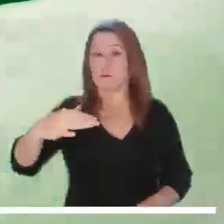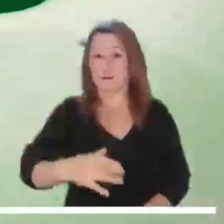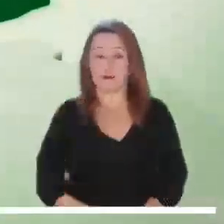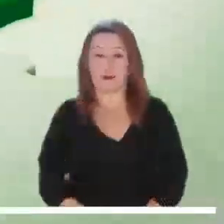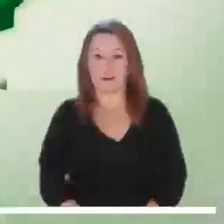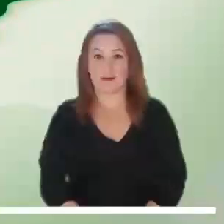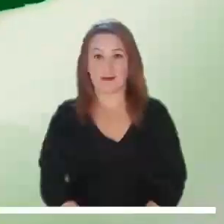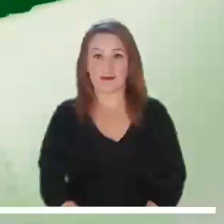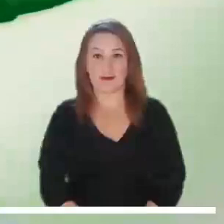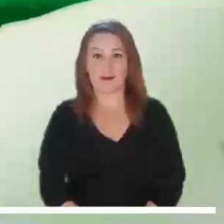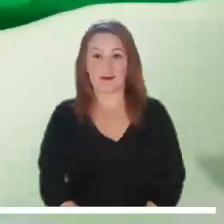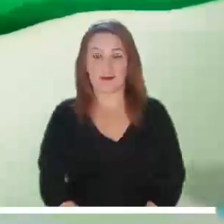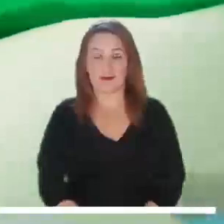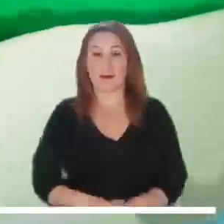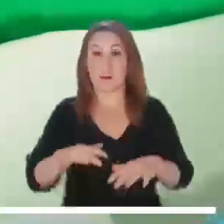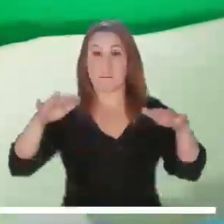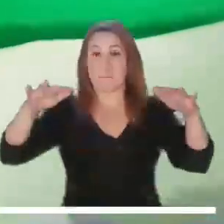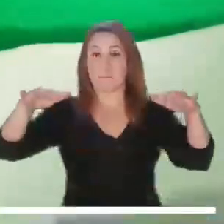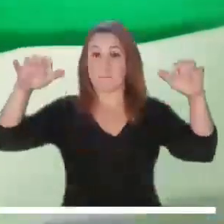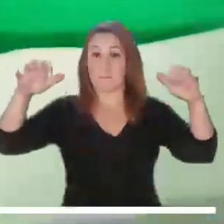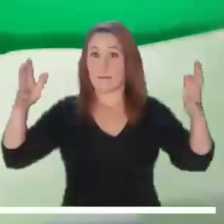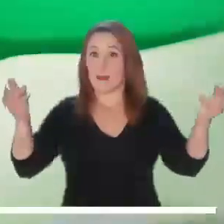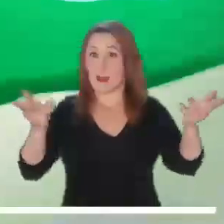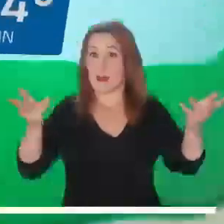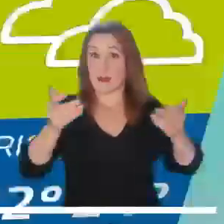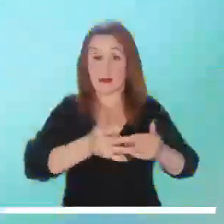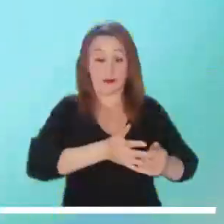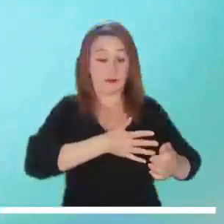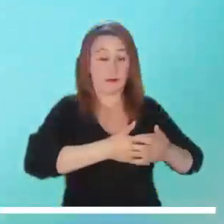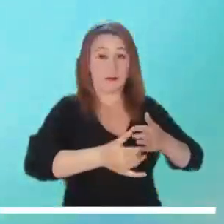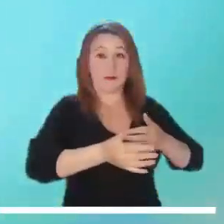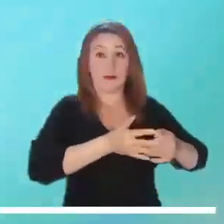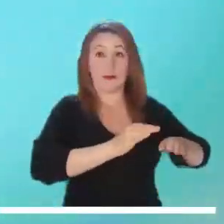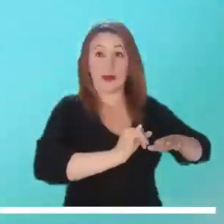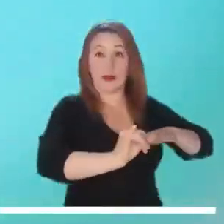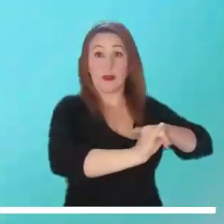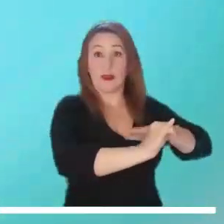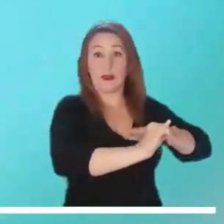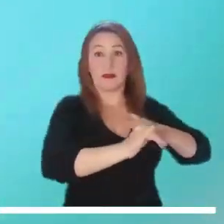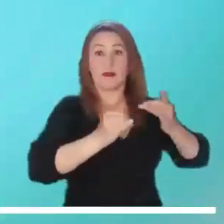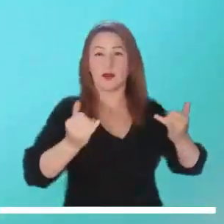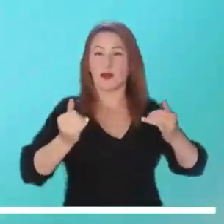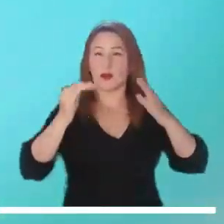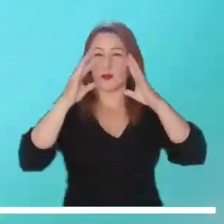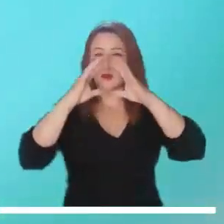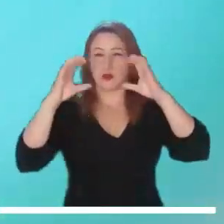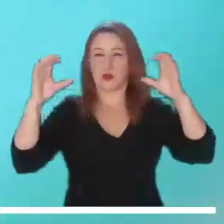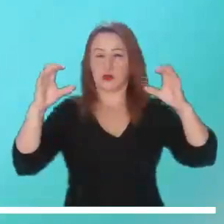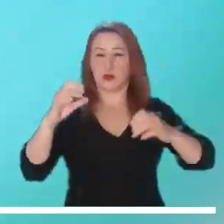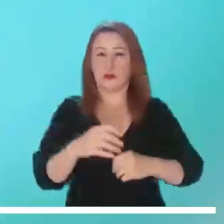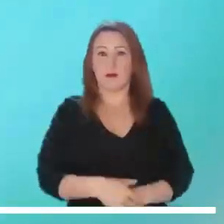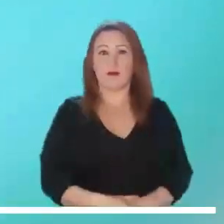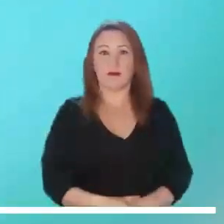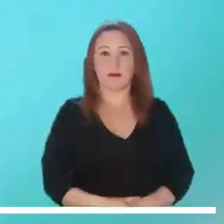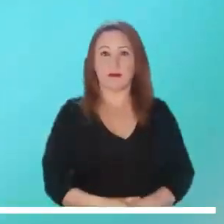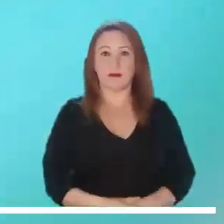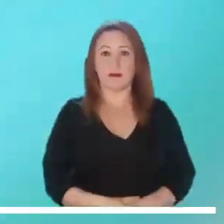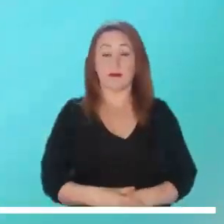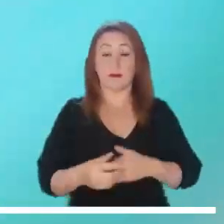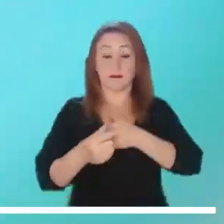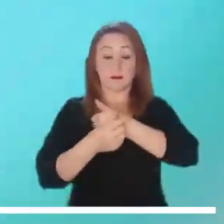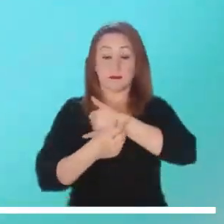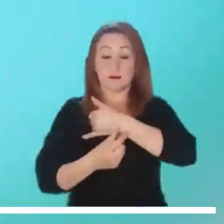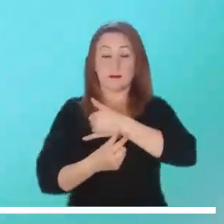Nevada. El tiempo seco se mantendría estable en las islas de San Andrés y Providencia, donde se estiman condiciones